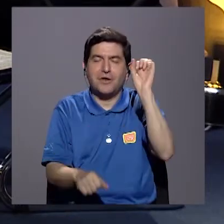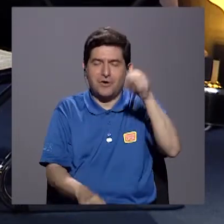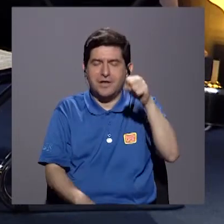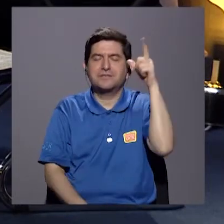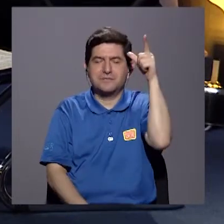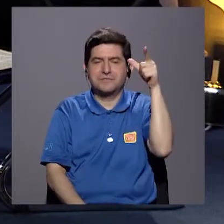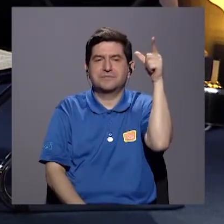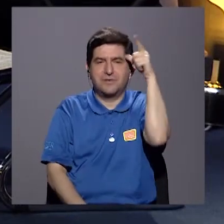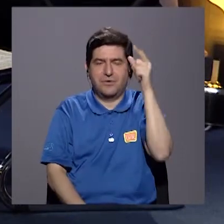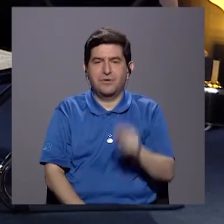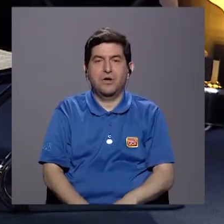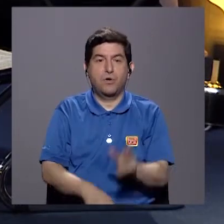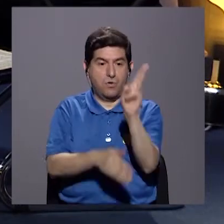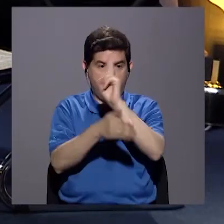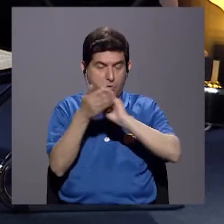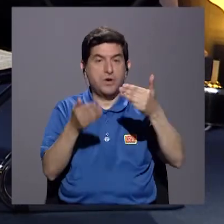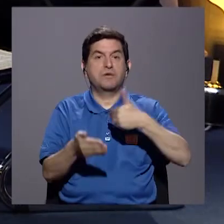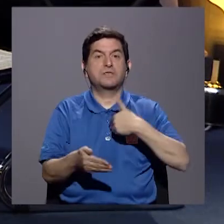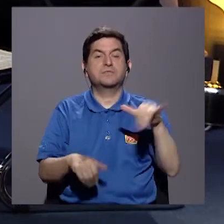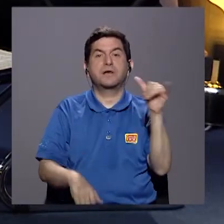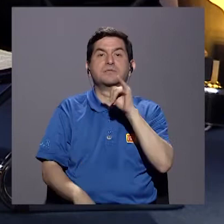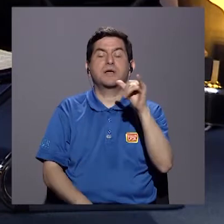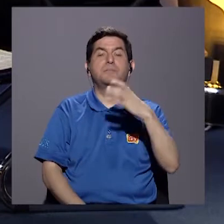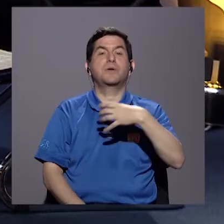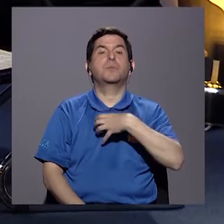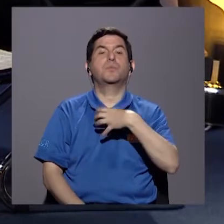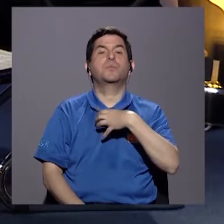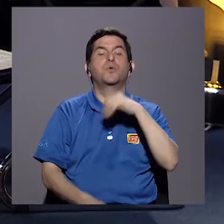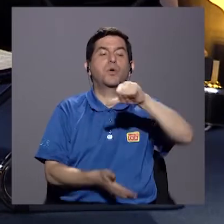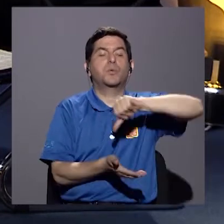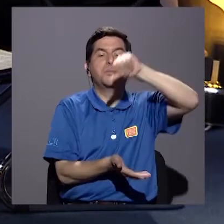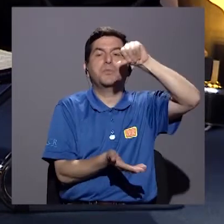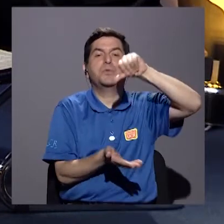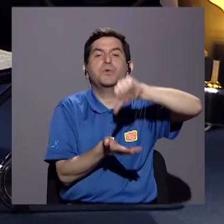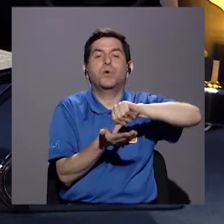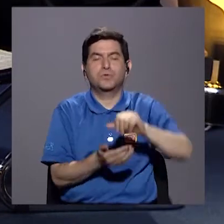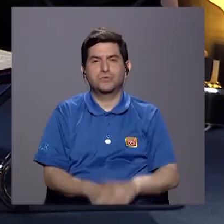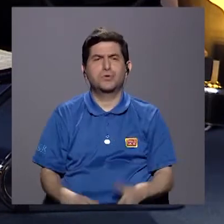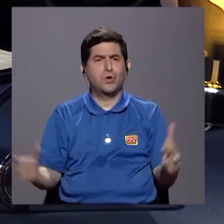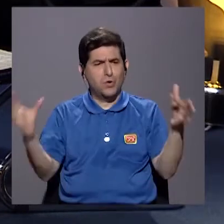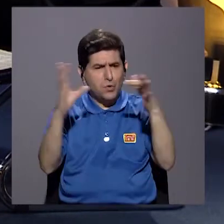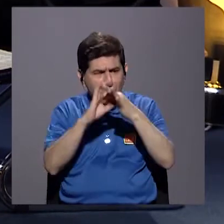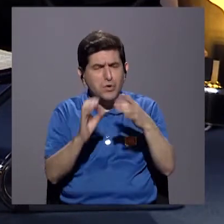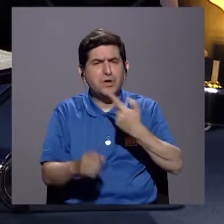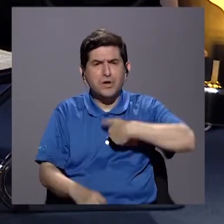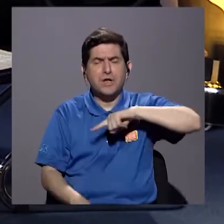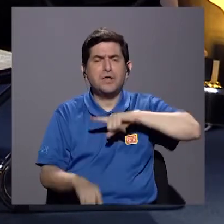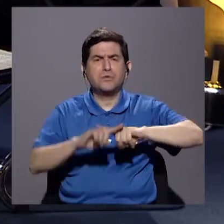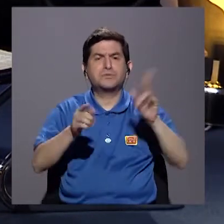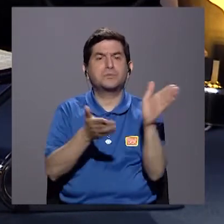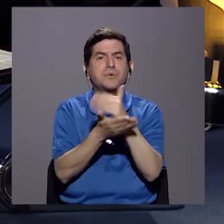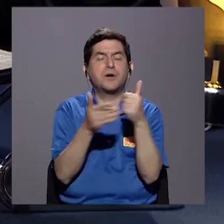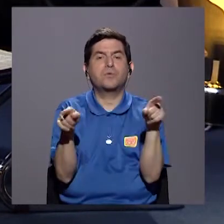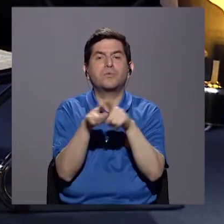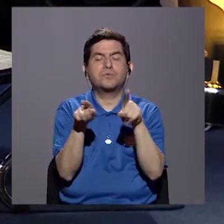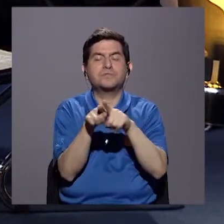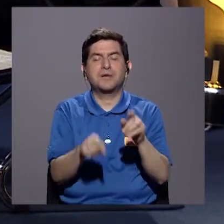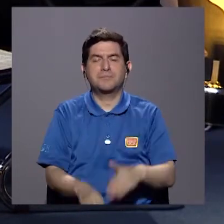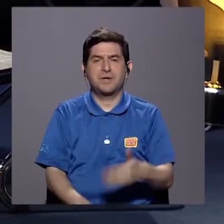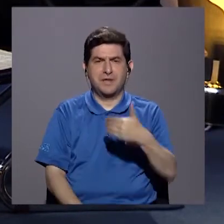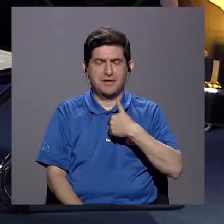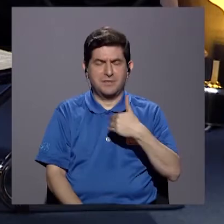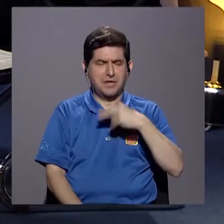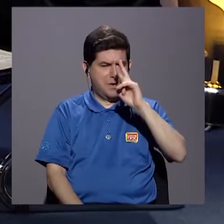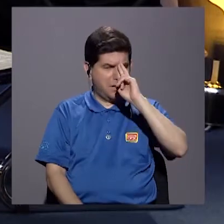dudas, las universidades tienen también, ¿verdad?, sus propios centros que se vinculan con otros, pero algunos que también tienen un